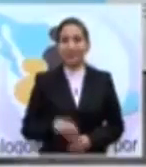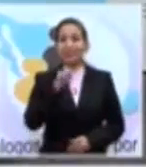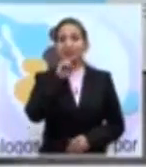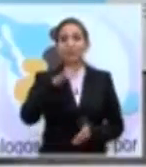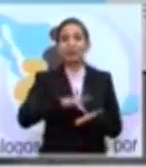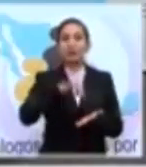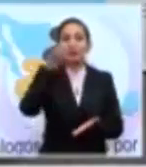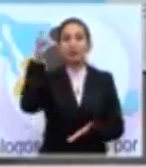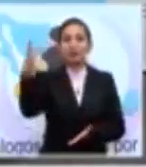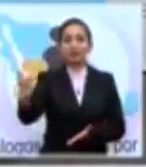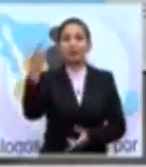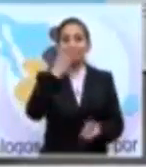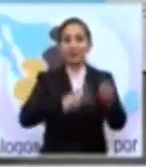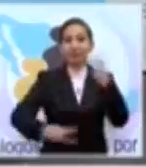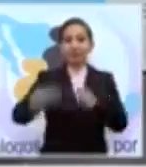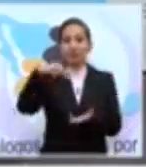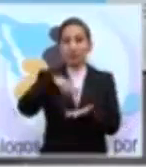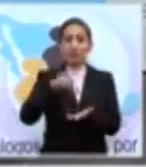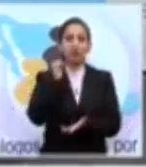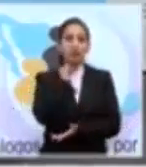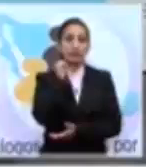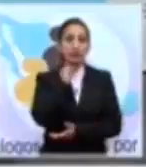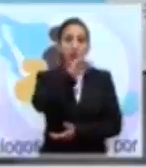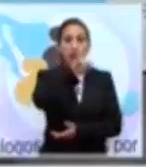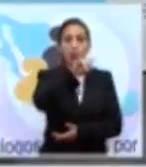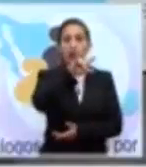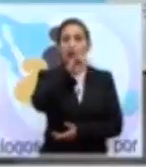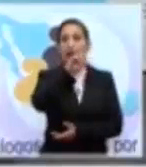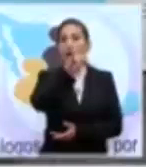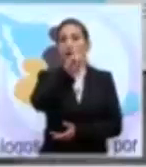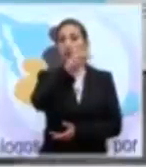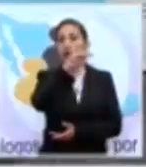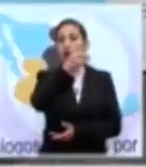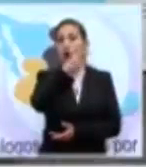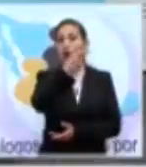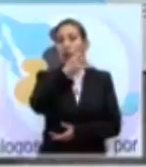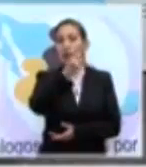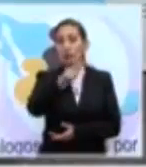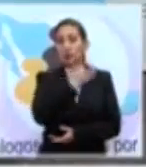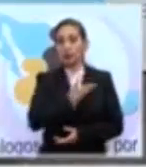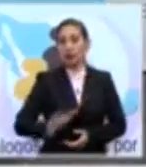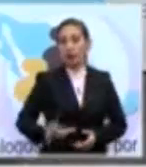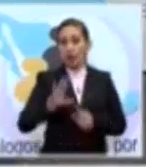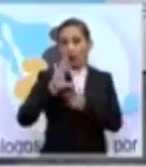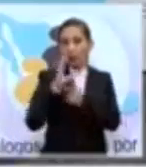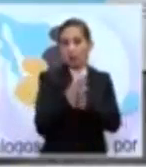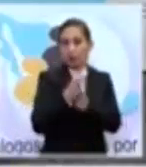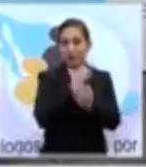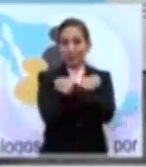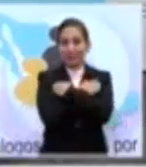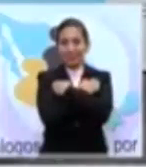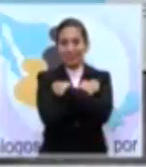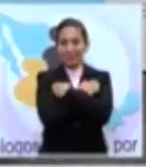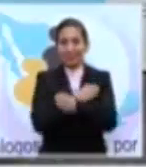Agradecemos también la presencia de los senadores Juan Carlos Romero Hicks, presidente de la Comisión de Educación.